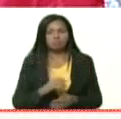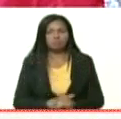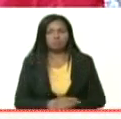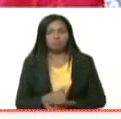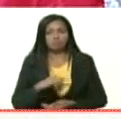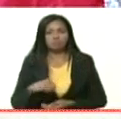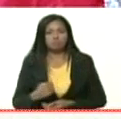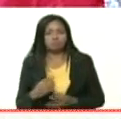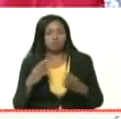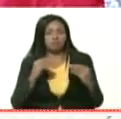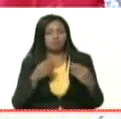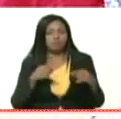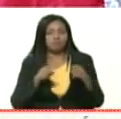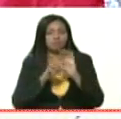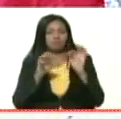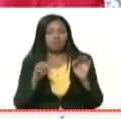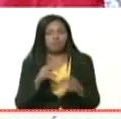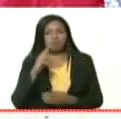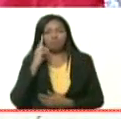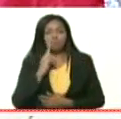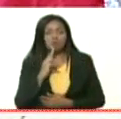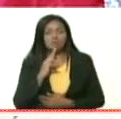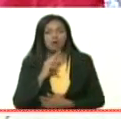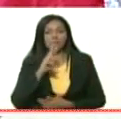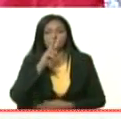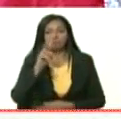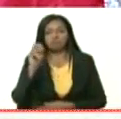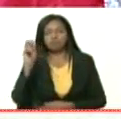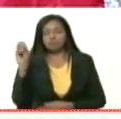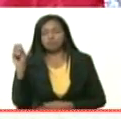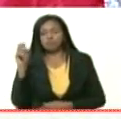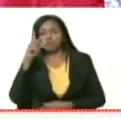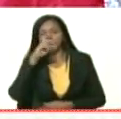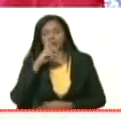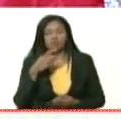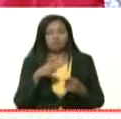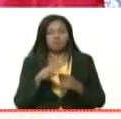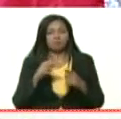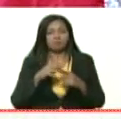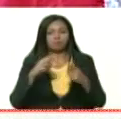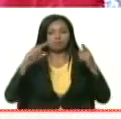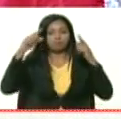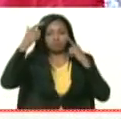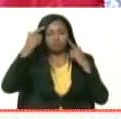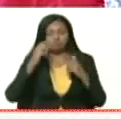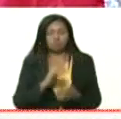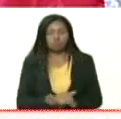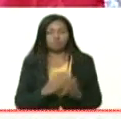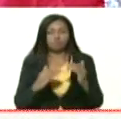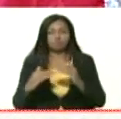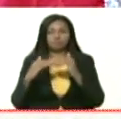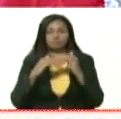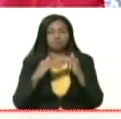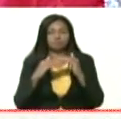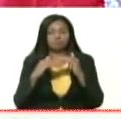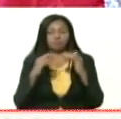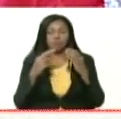Nosotros hablamos con Bolívar desde hace 200 años y con Chávez del equilibrio del